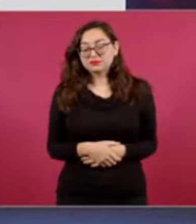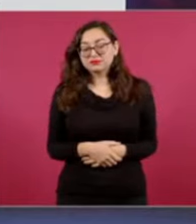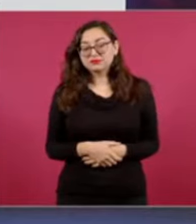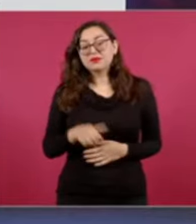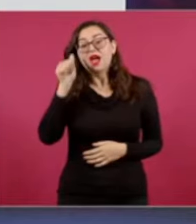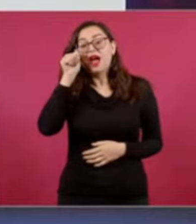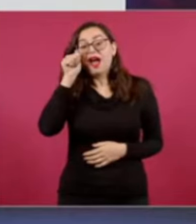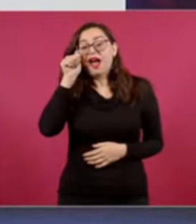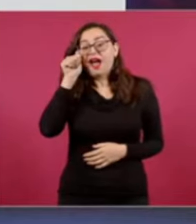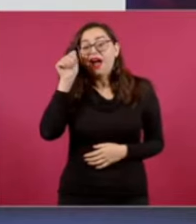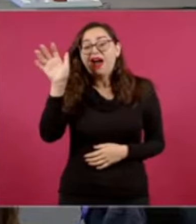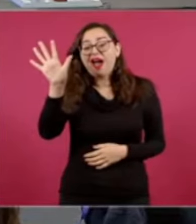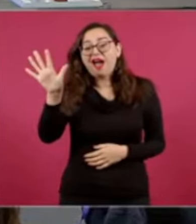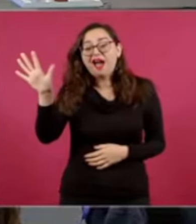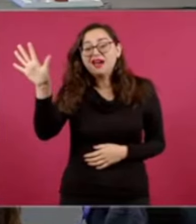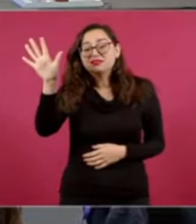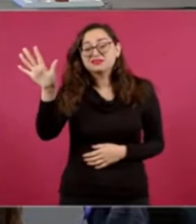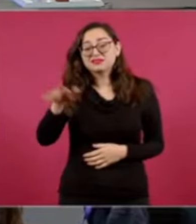De Asia.